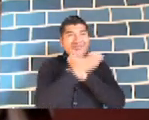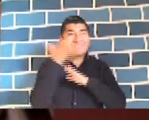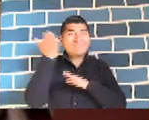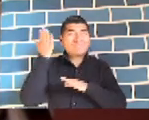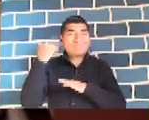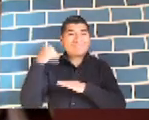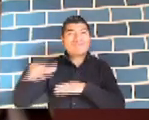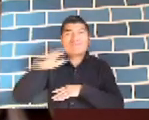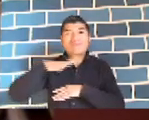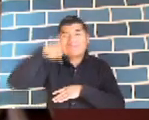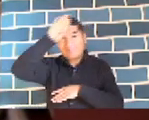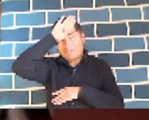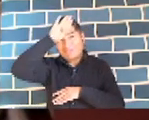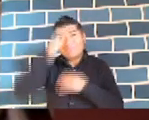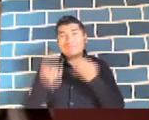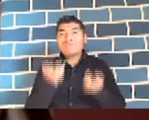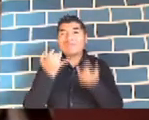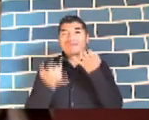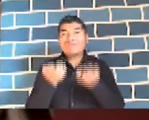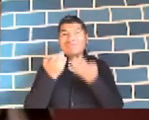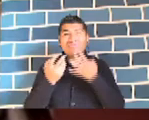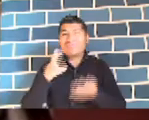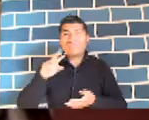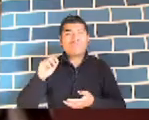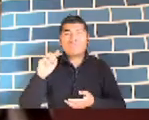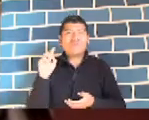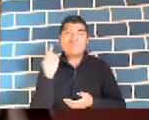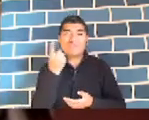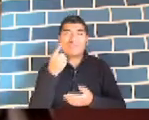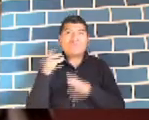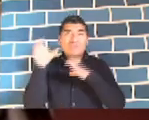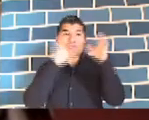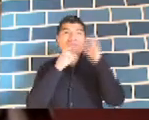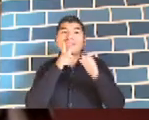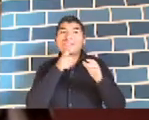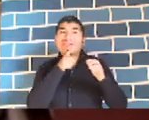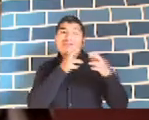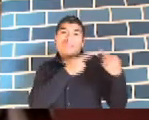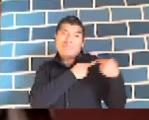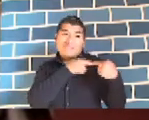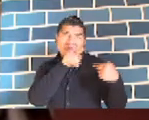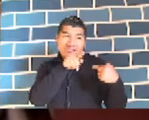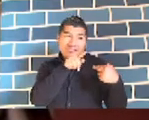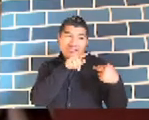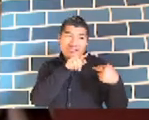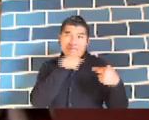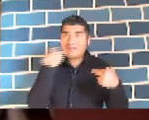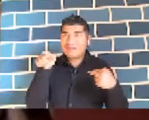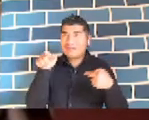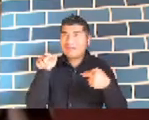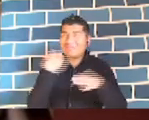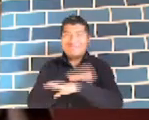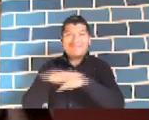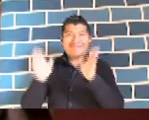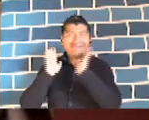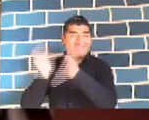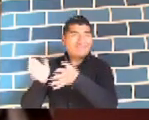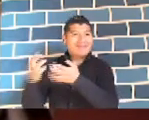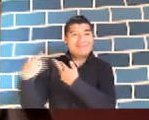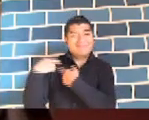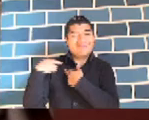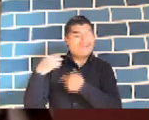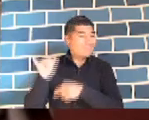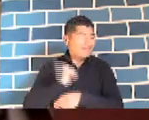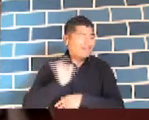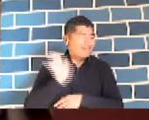chiquitanía no se trata sólo de buscar responsables o de desentenderse de responsabilidades que a uno